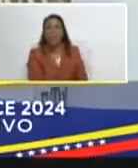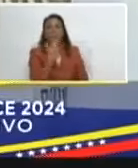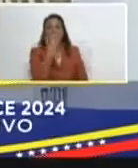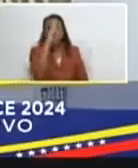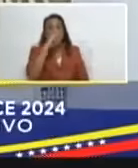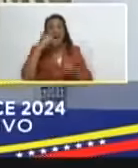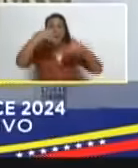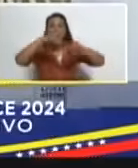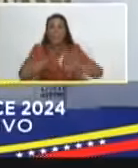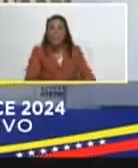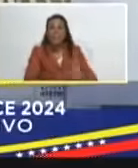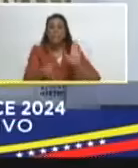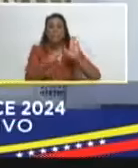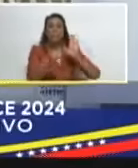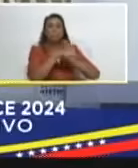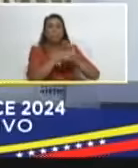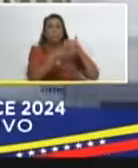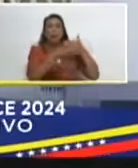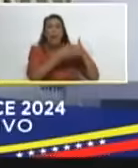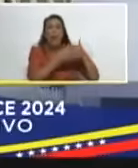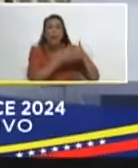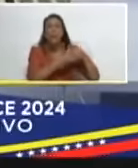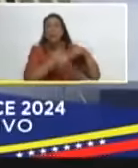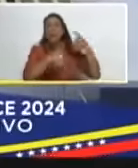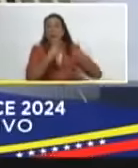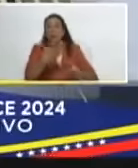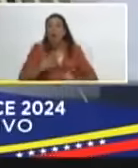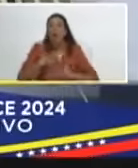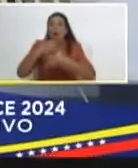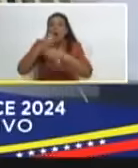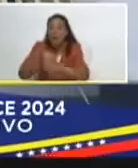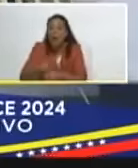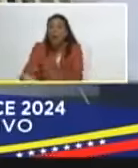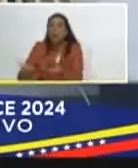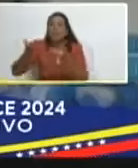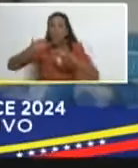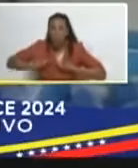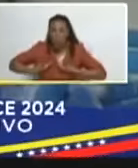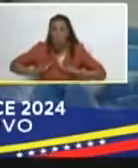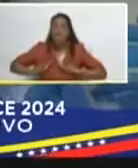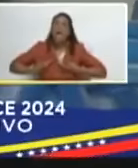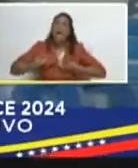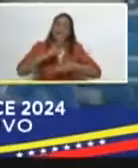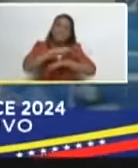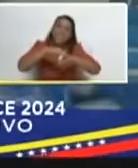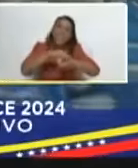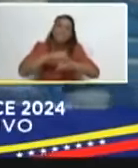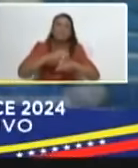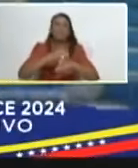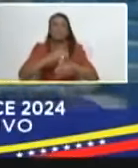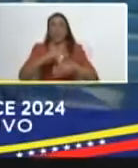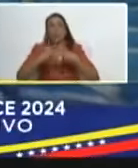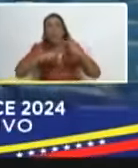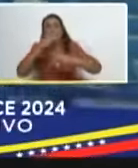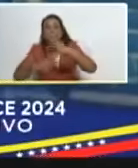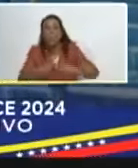3 años paralizados. Luego, gracias a la confianza depositada por usted y por el ministro hermano Castro